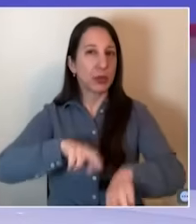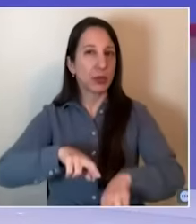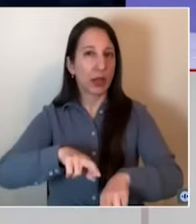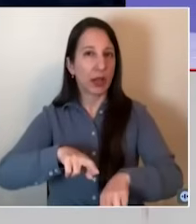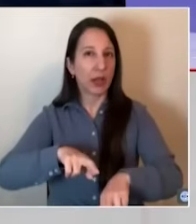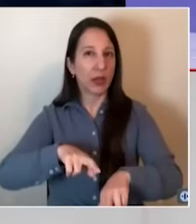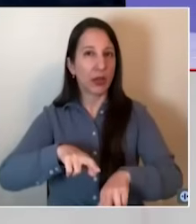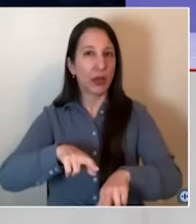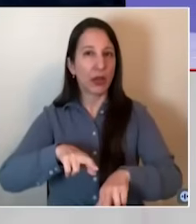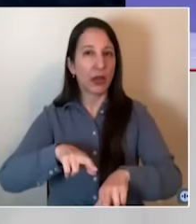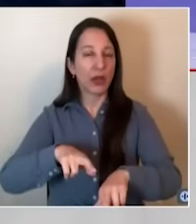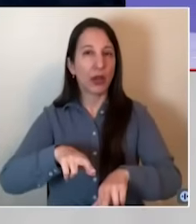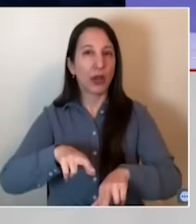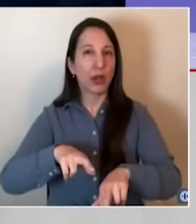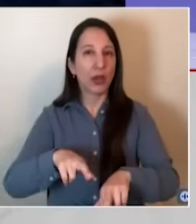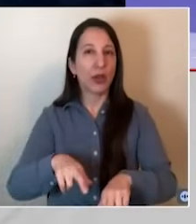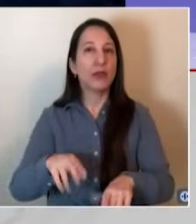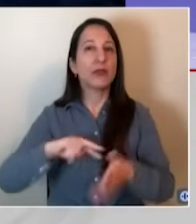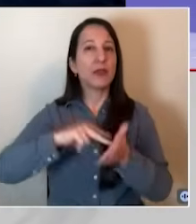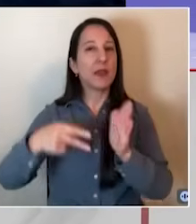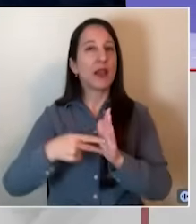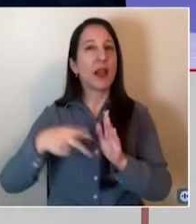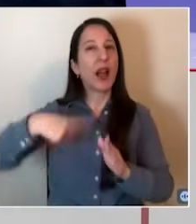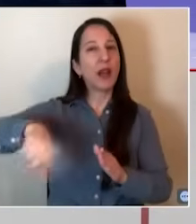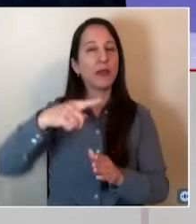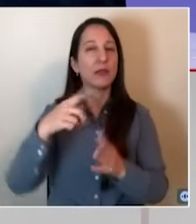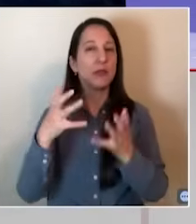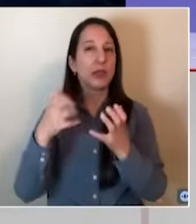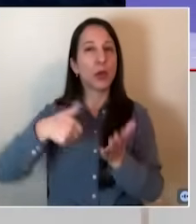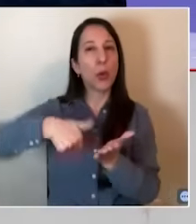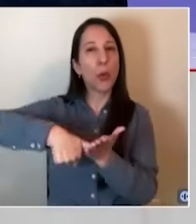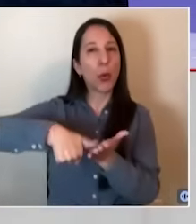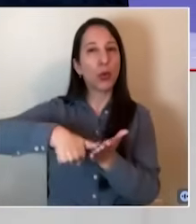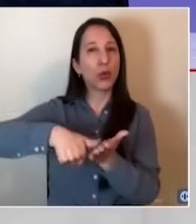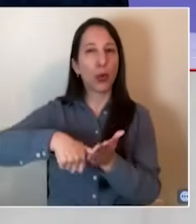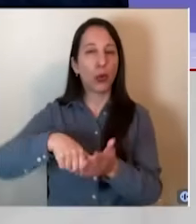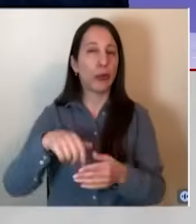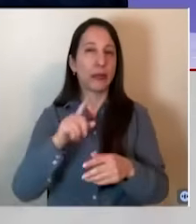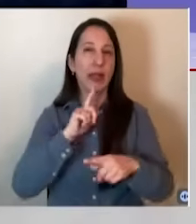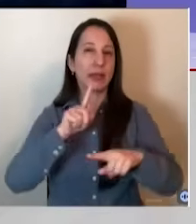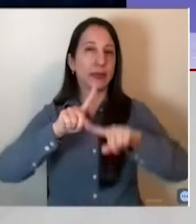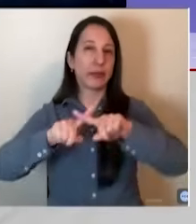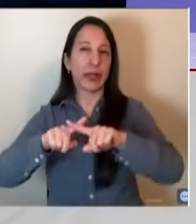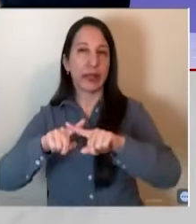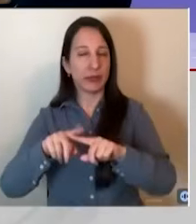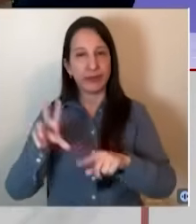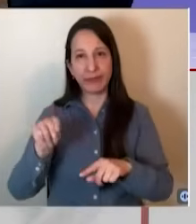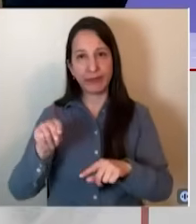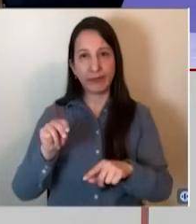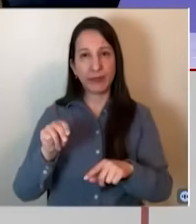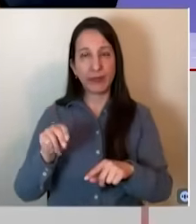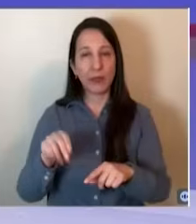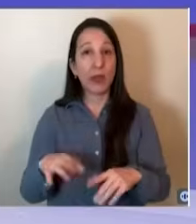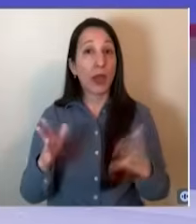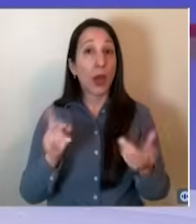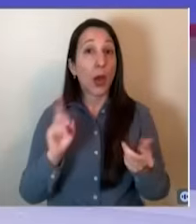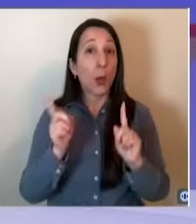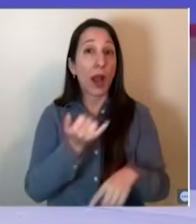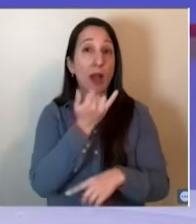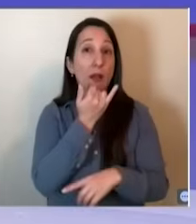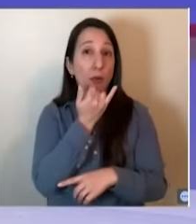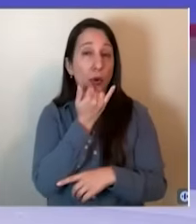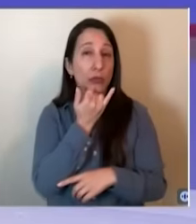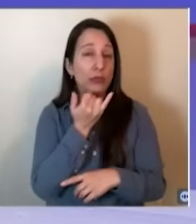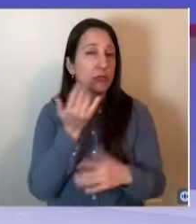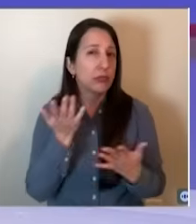se puede medir que la intención de voto a hoy es tal. Con una encuesta sí. ¿Qué fue el error? Que yo creo que es